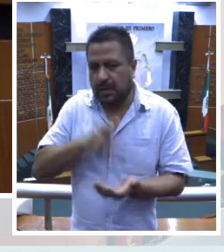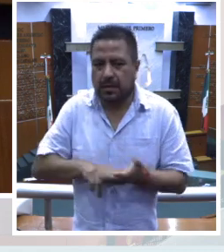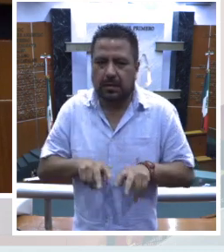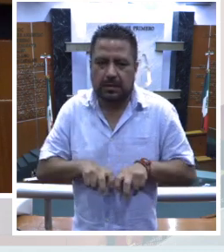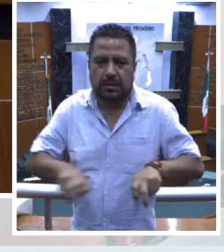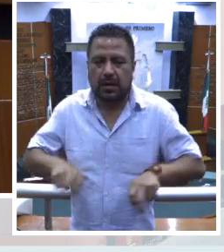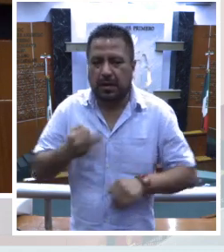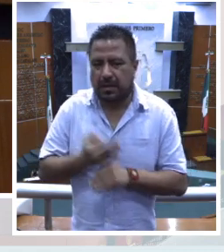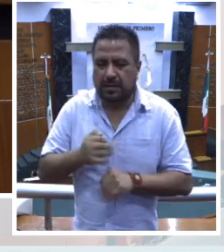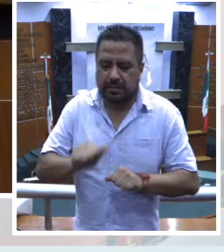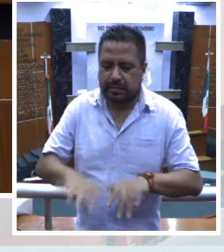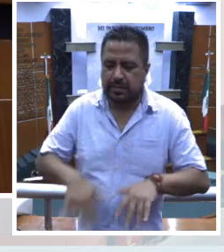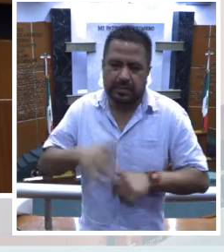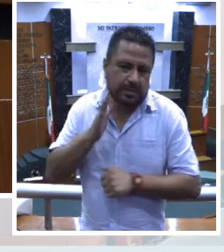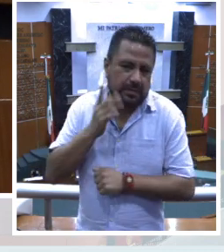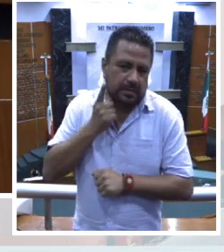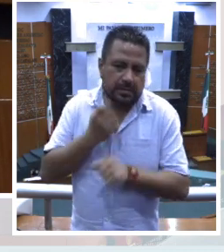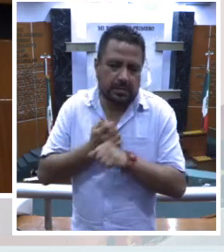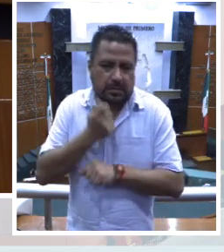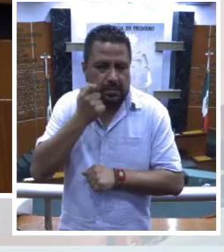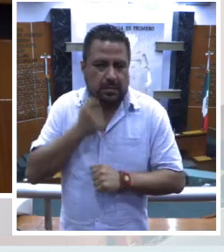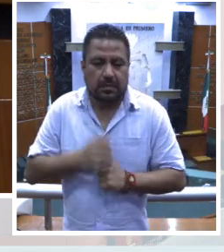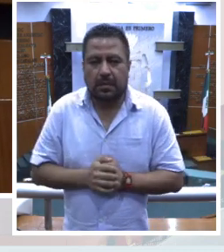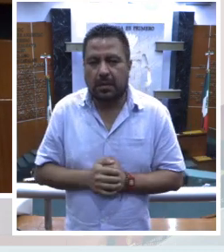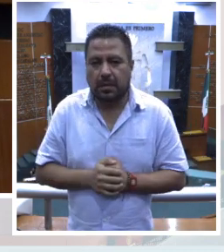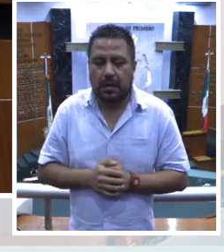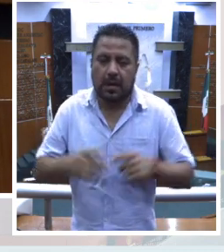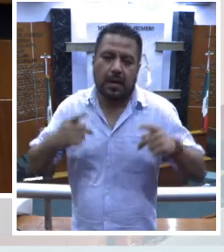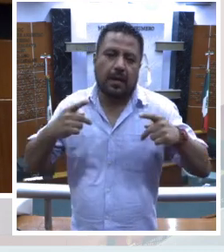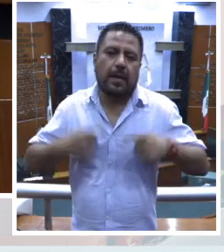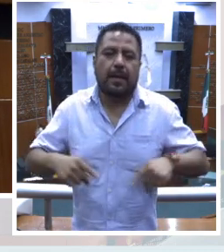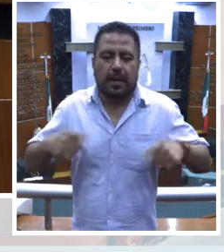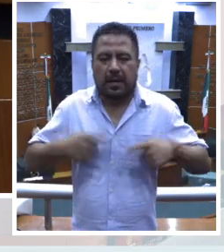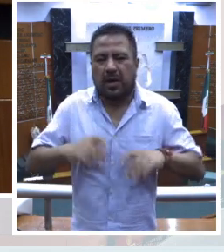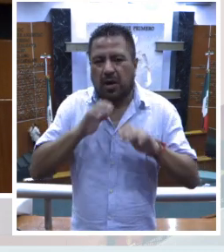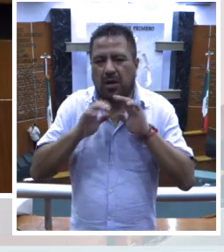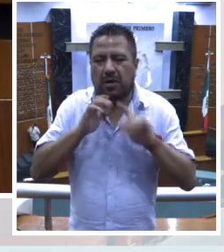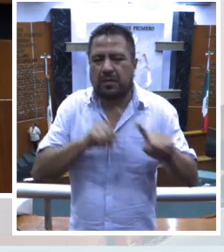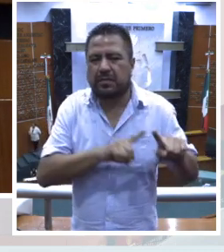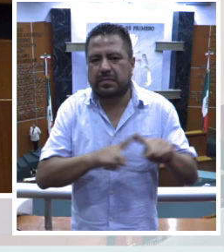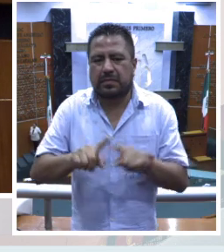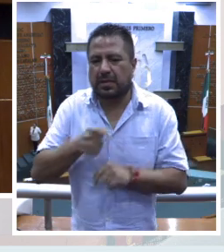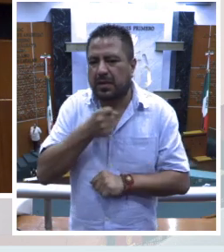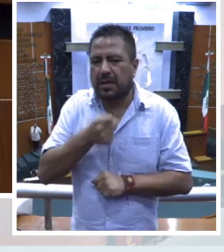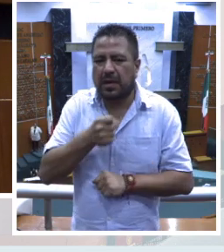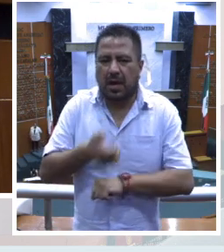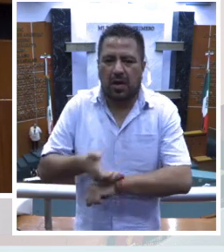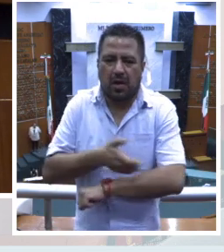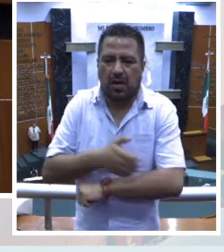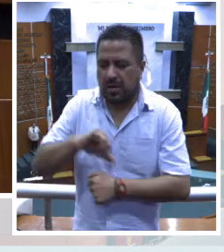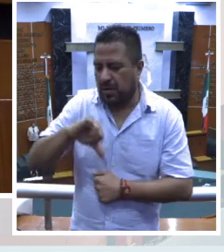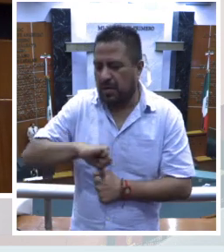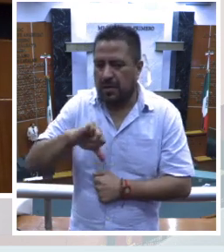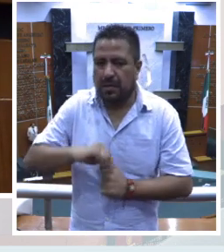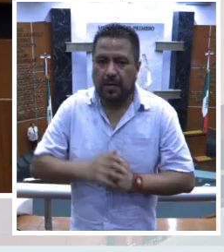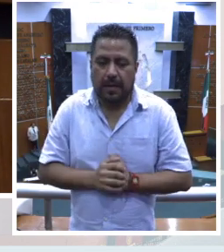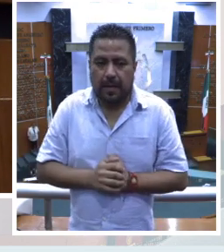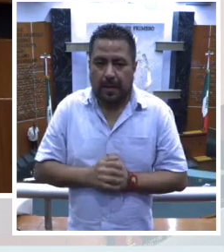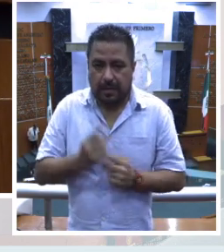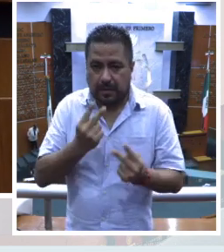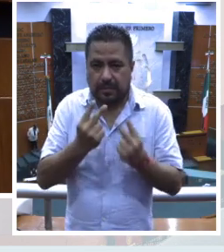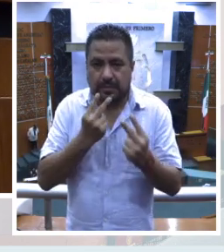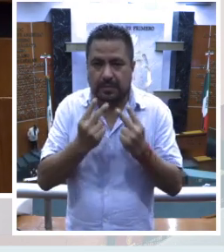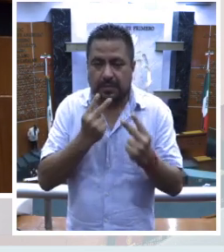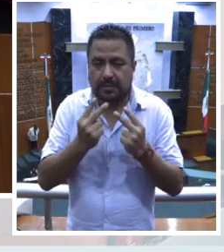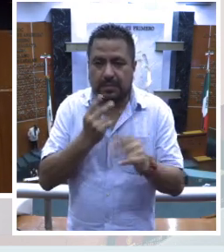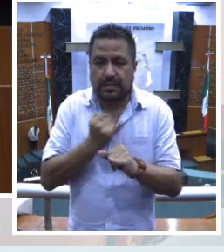y el Pleno de este Congreso. A la ciudadanía y medios de comunicación que nos acompañan o nos siguen a